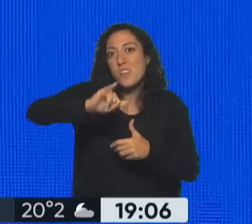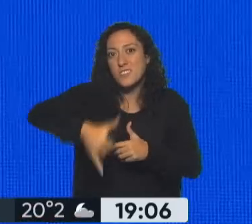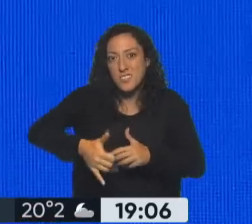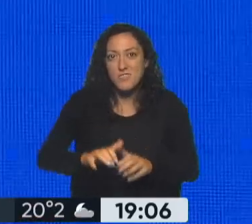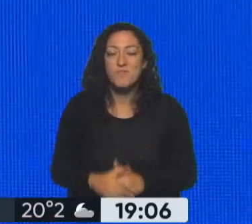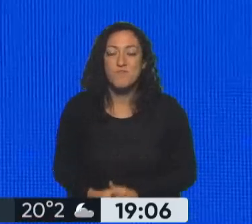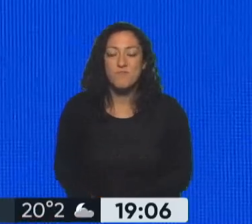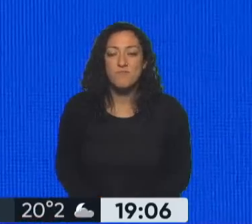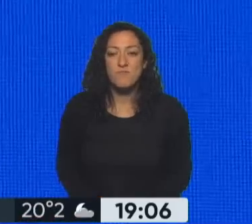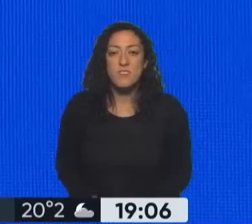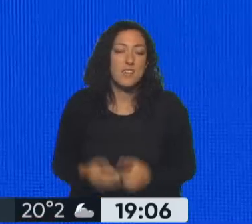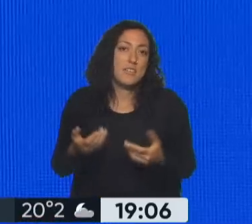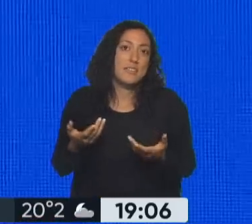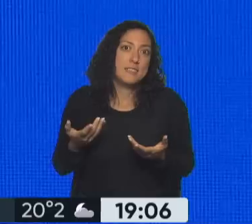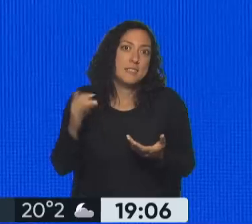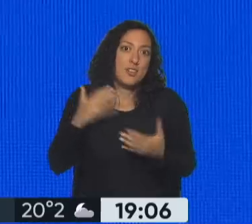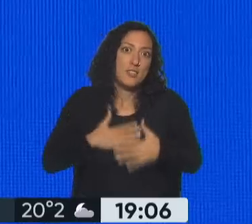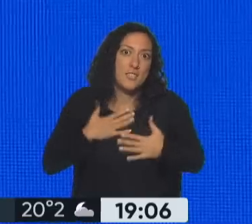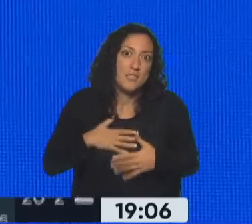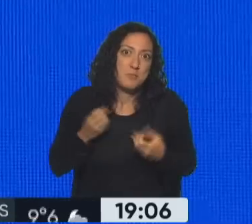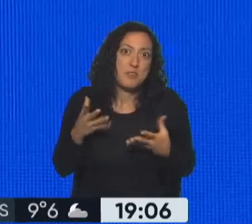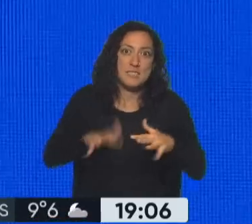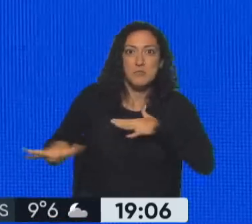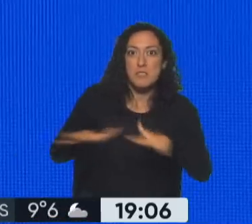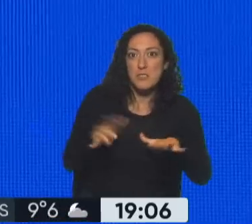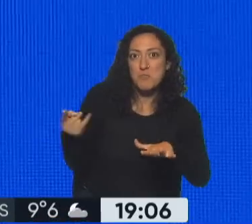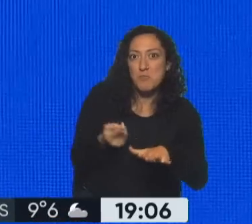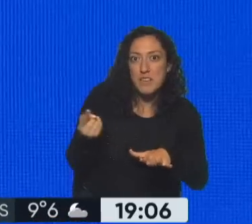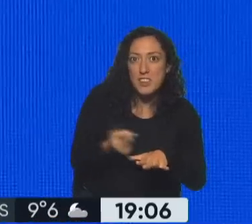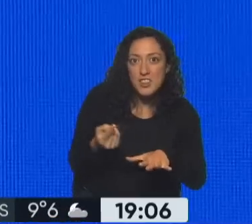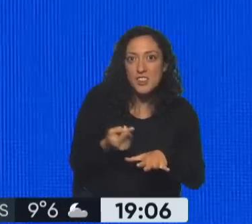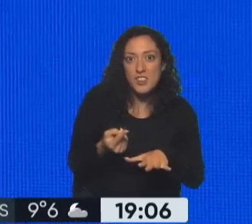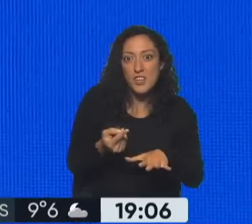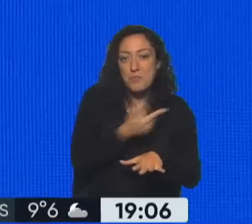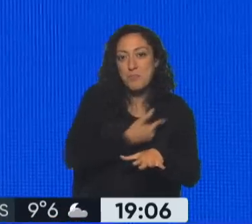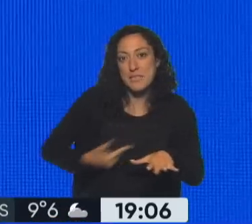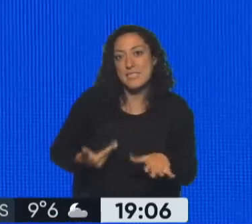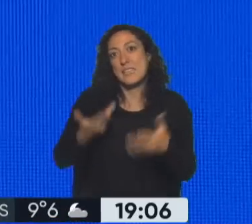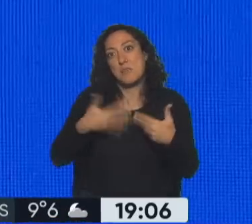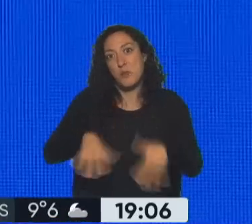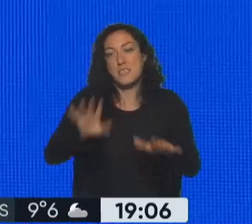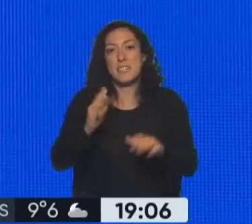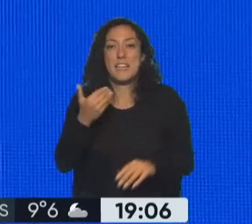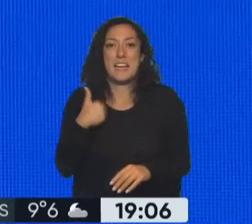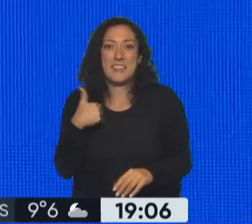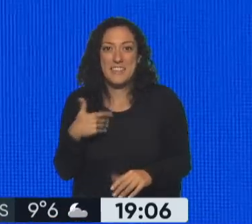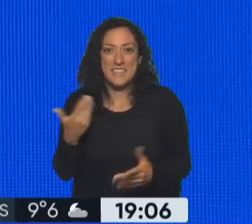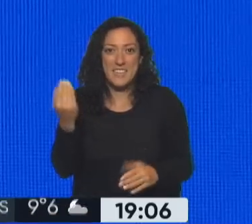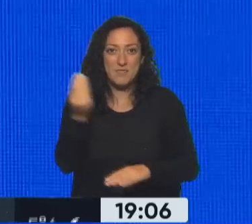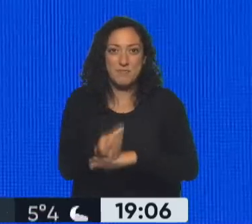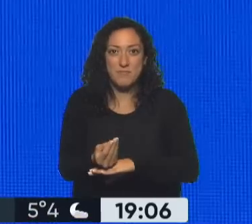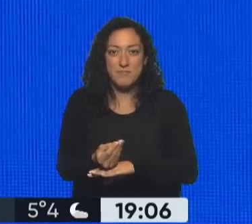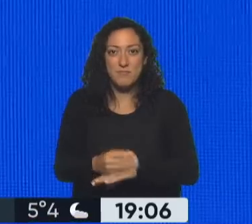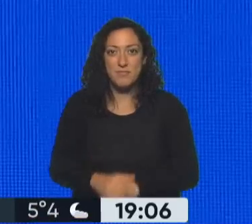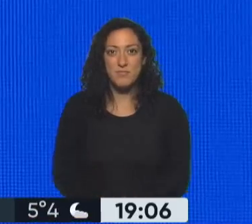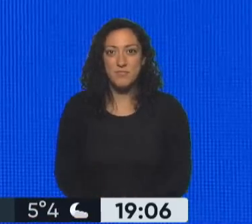claro, por la situación del momento, a la presidencia de la República Argentina. Estábamos allá con